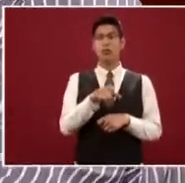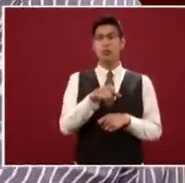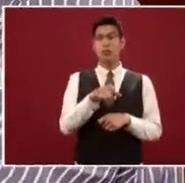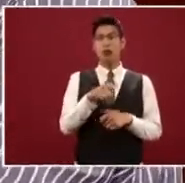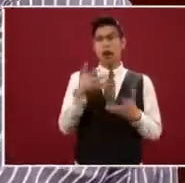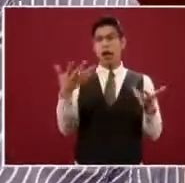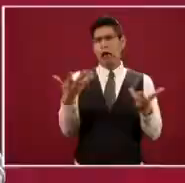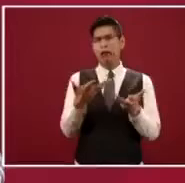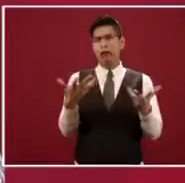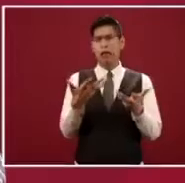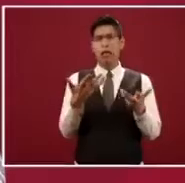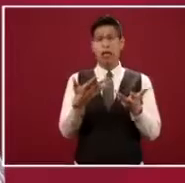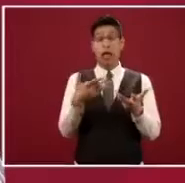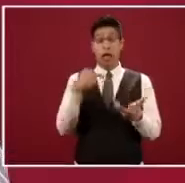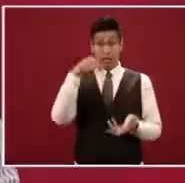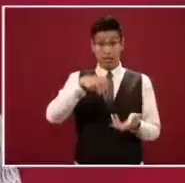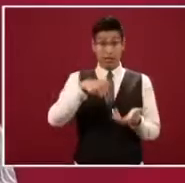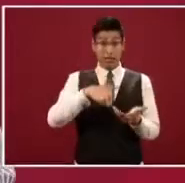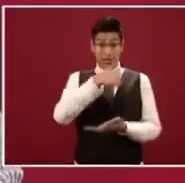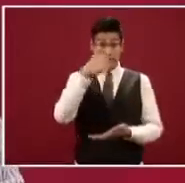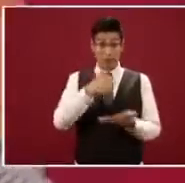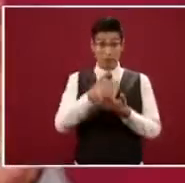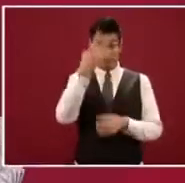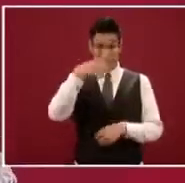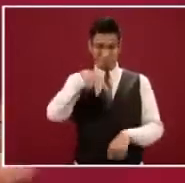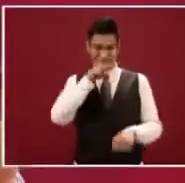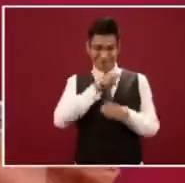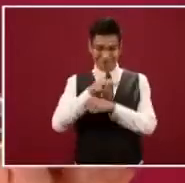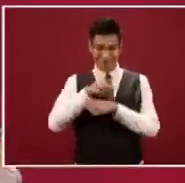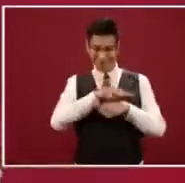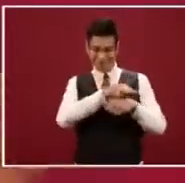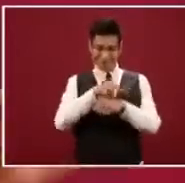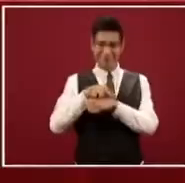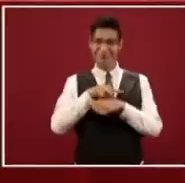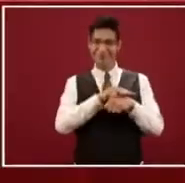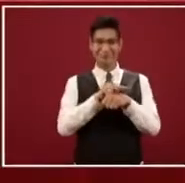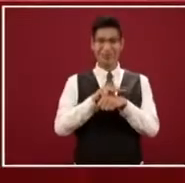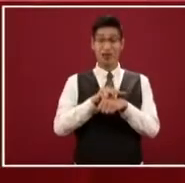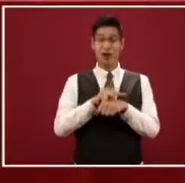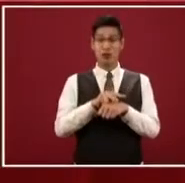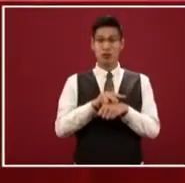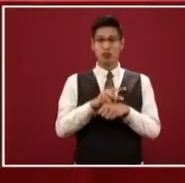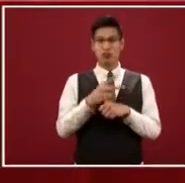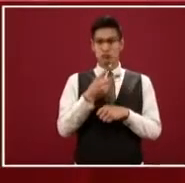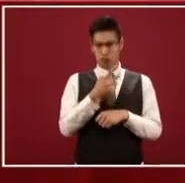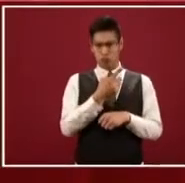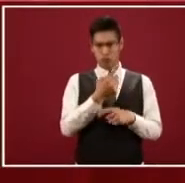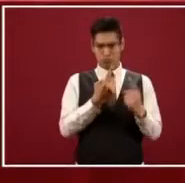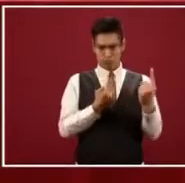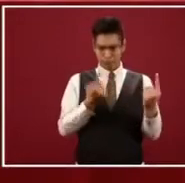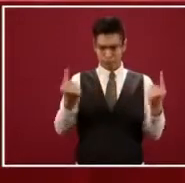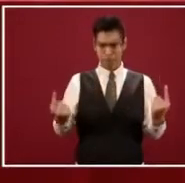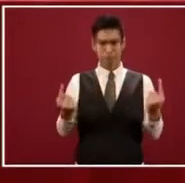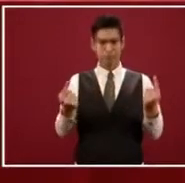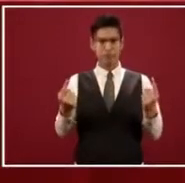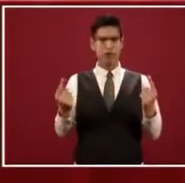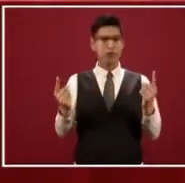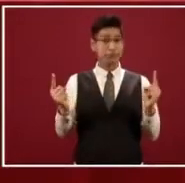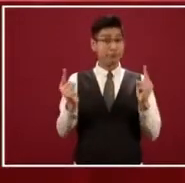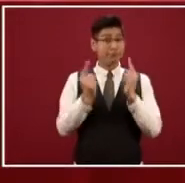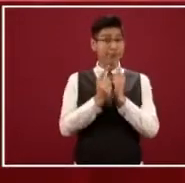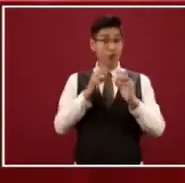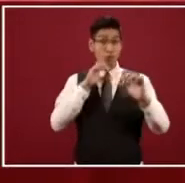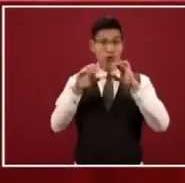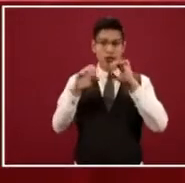comando metropolitana. Y obviamente ambos comandos van a estar en continua comunicación. Finalmente, no